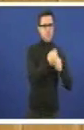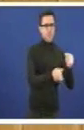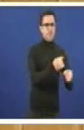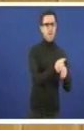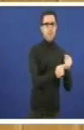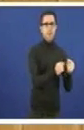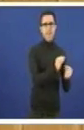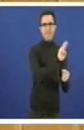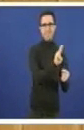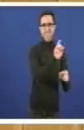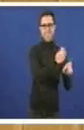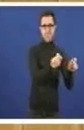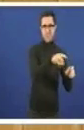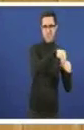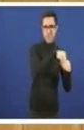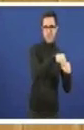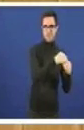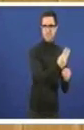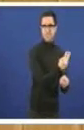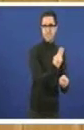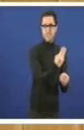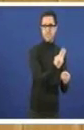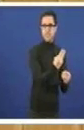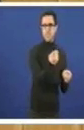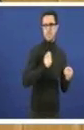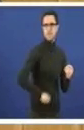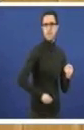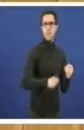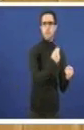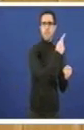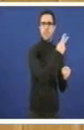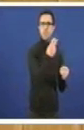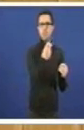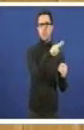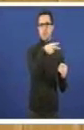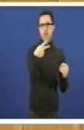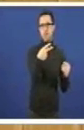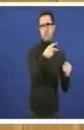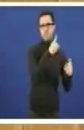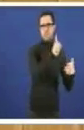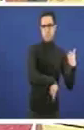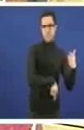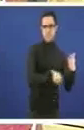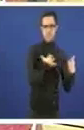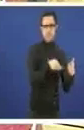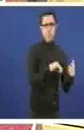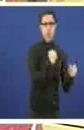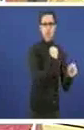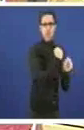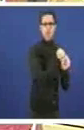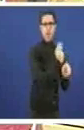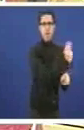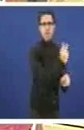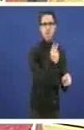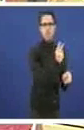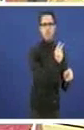tres persoas cun elevadísimo salario de 1200 euros ao mes que pode ser que traballen os dous e teñen sorte e